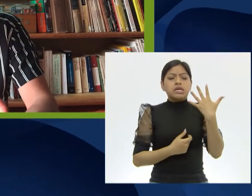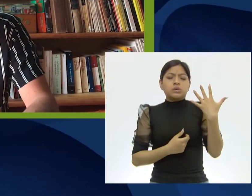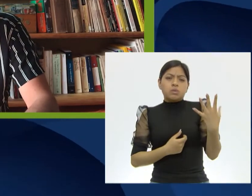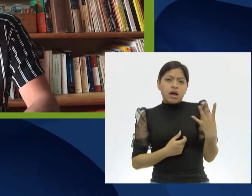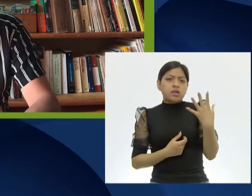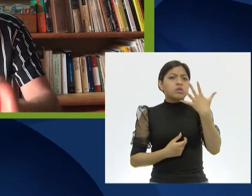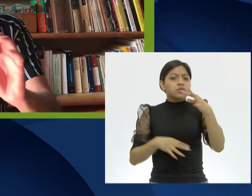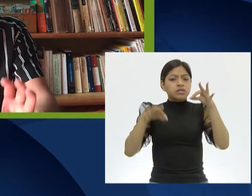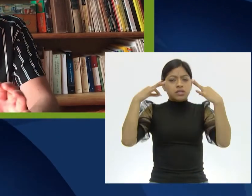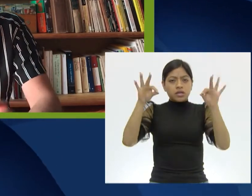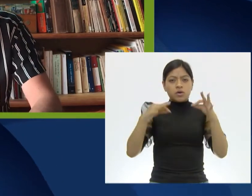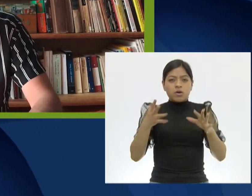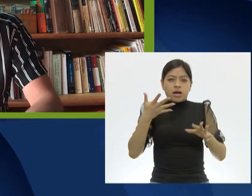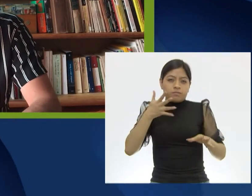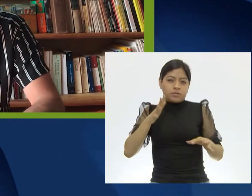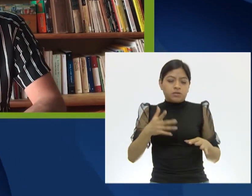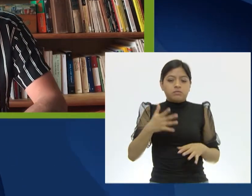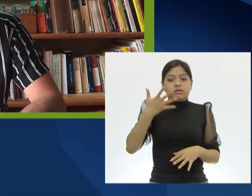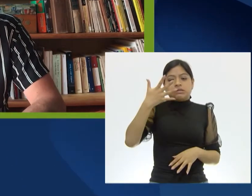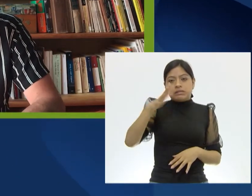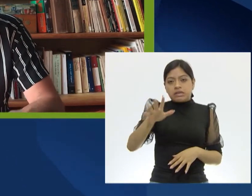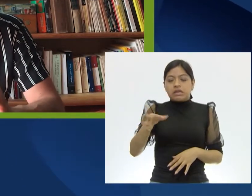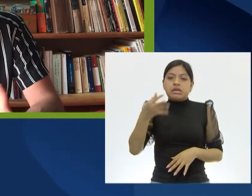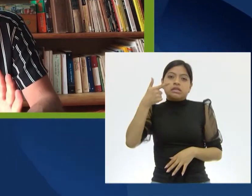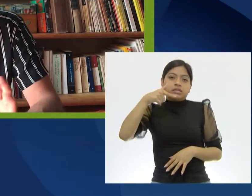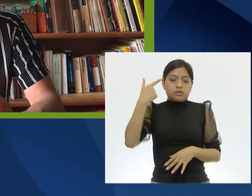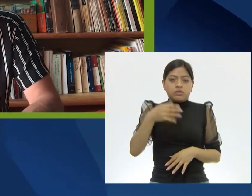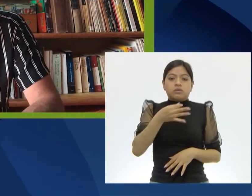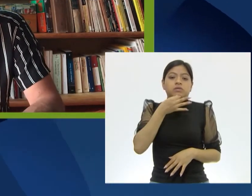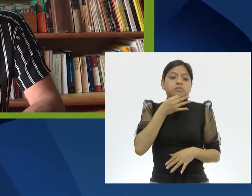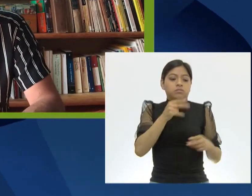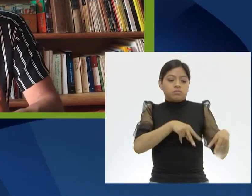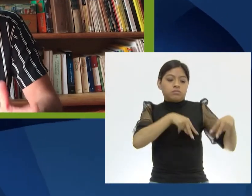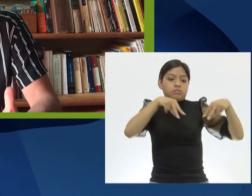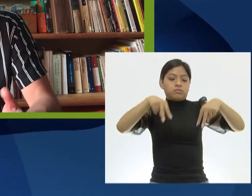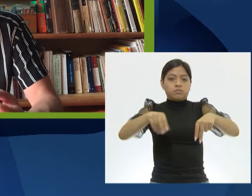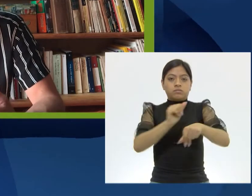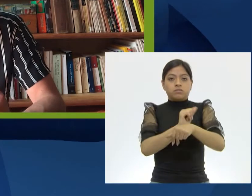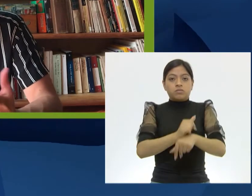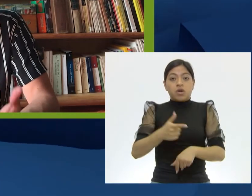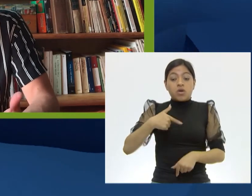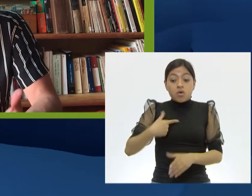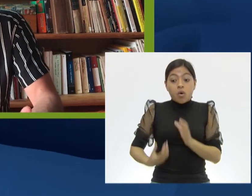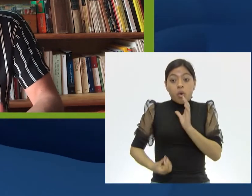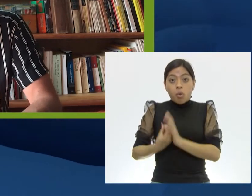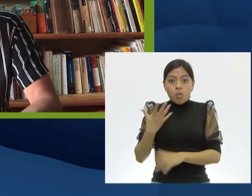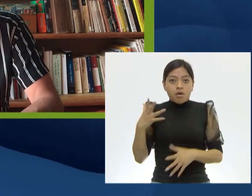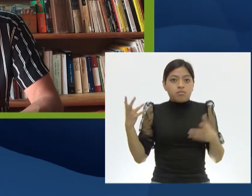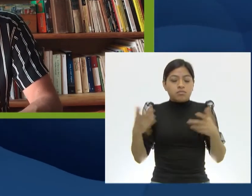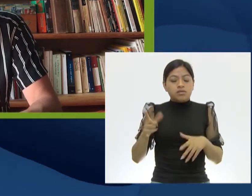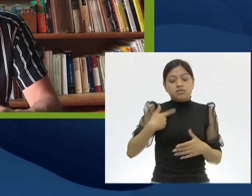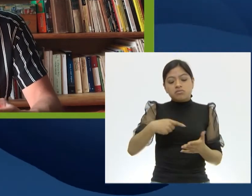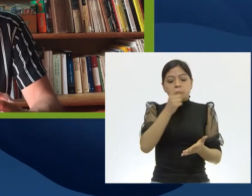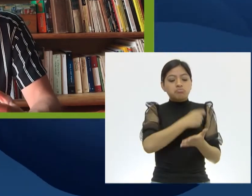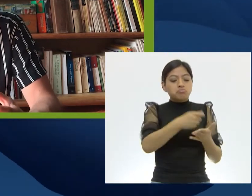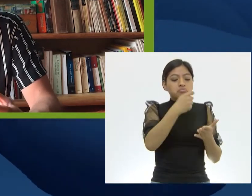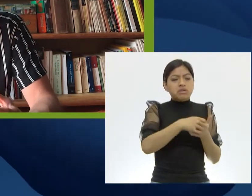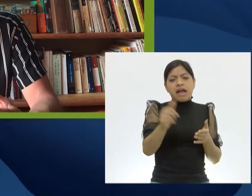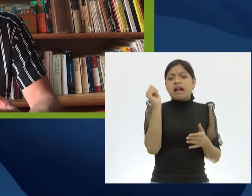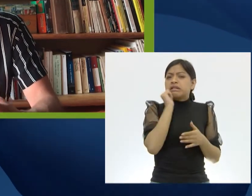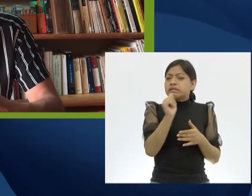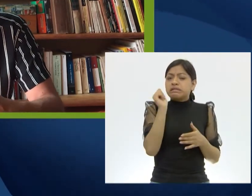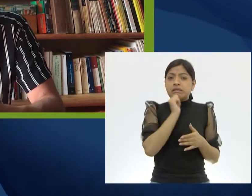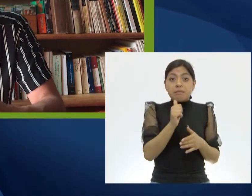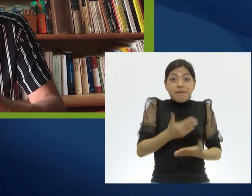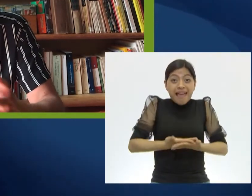en tiempo son 10 o 12 minutos en escena. Para mí es algo novedoso porque toda la vida me la pasé escribiendo y